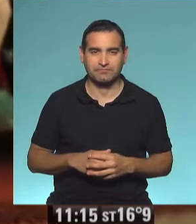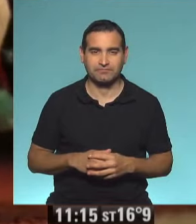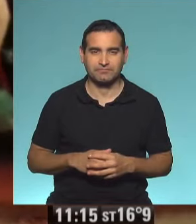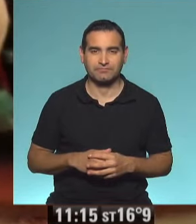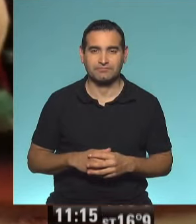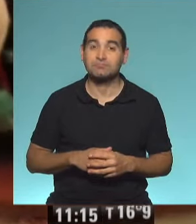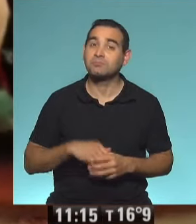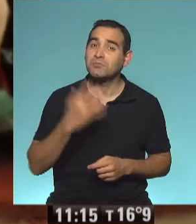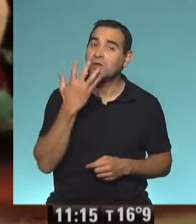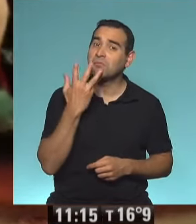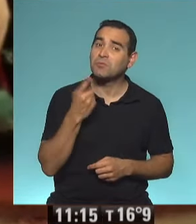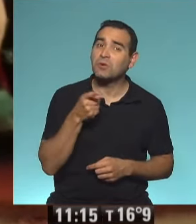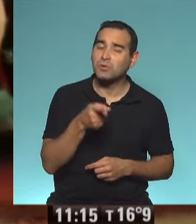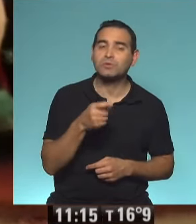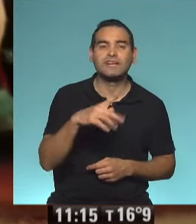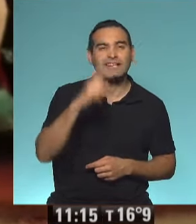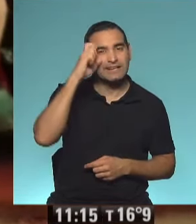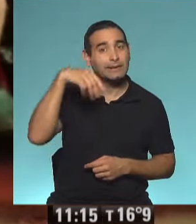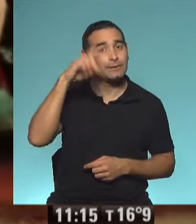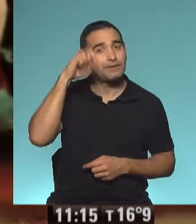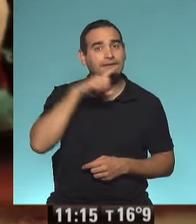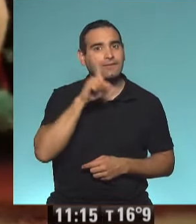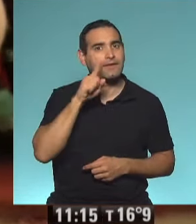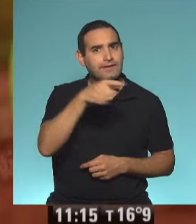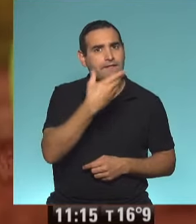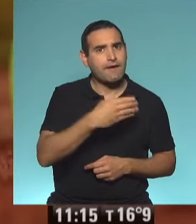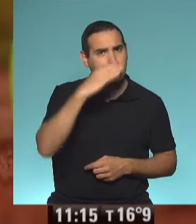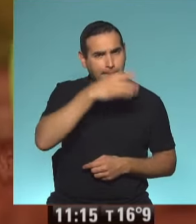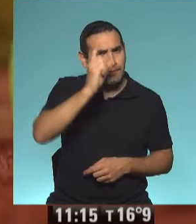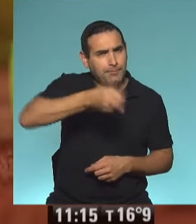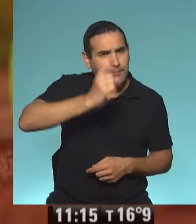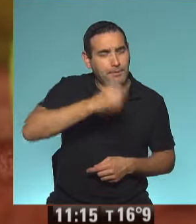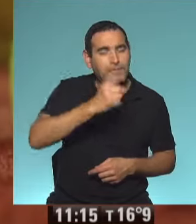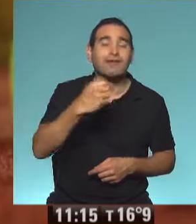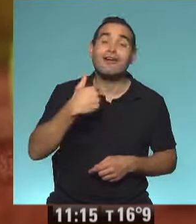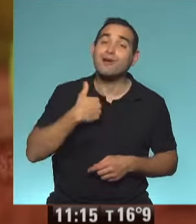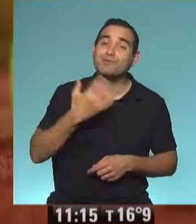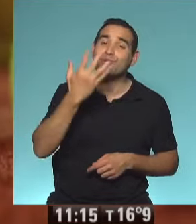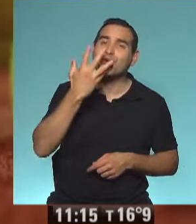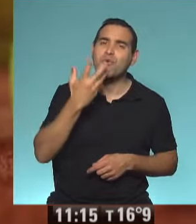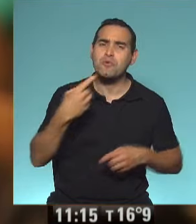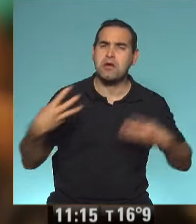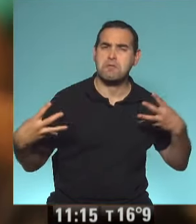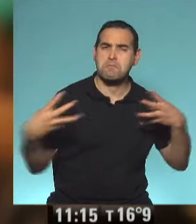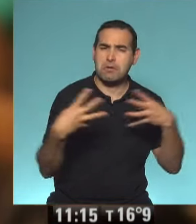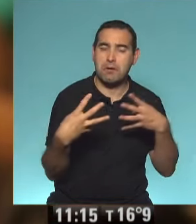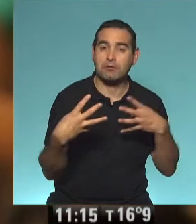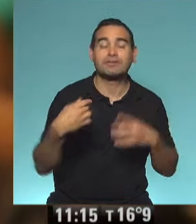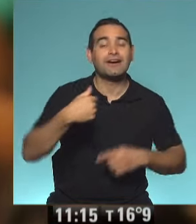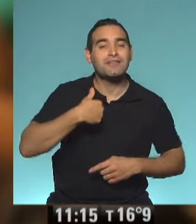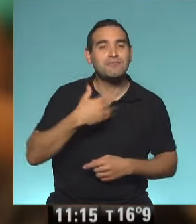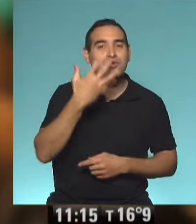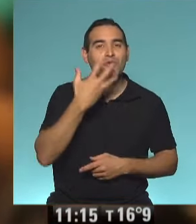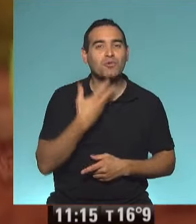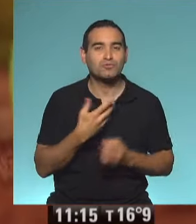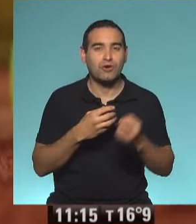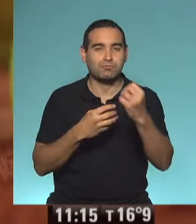Me gustó Trementina porque lo reta a Barba Negra. A mí me gustó la pelea. A mí lo